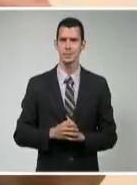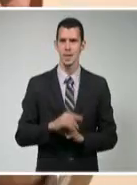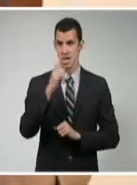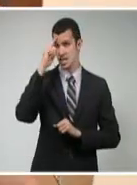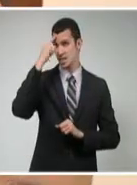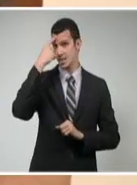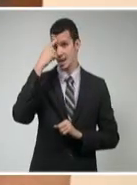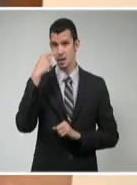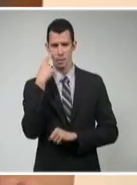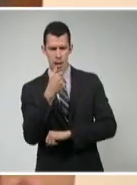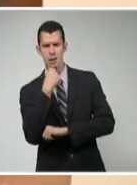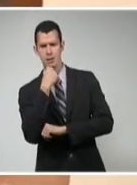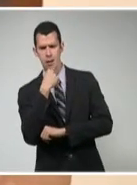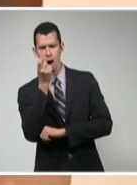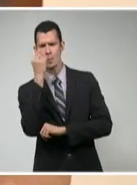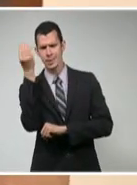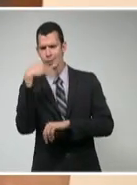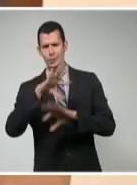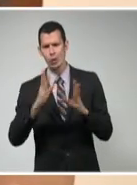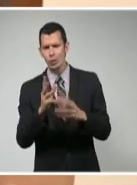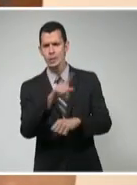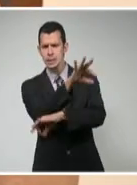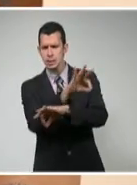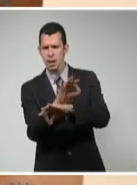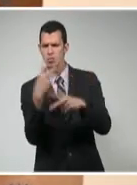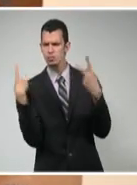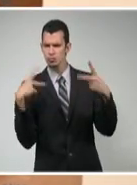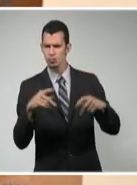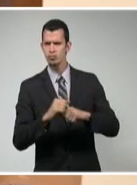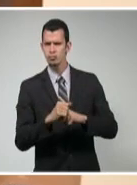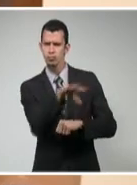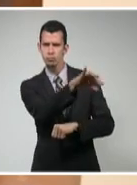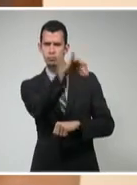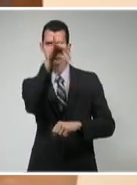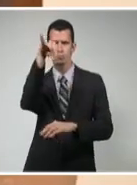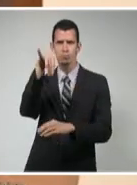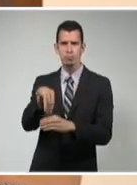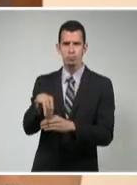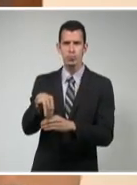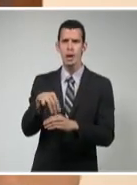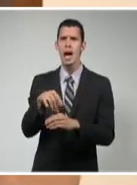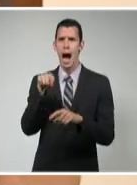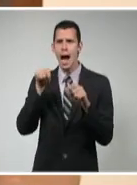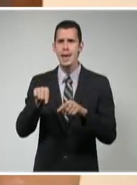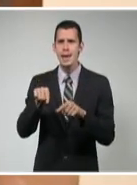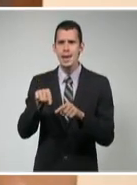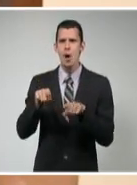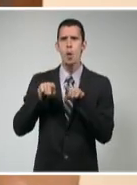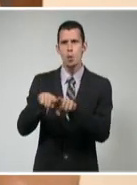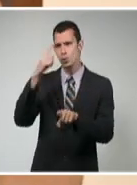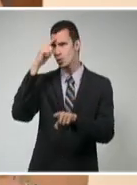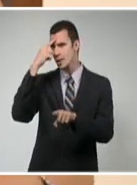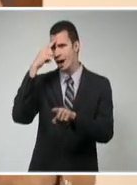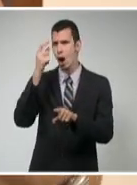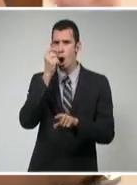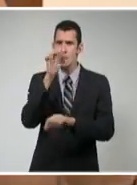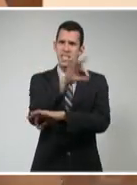hace muy disímiles diseños, desde cajetillas de cigarros,